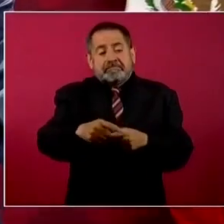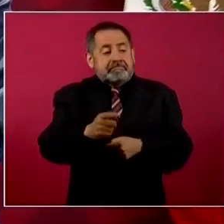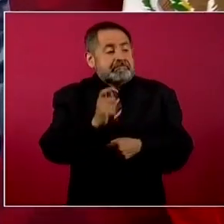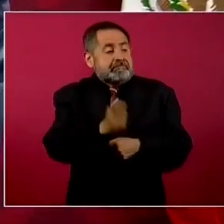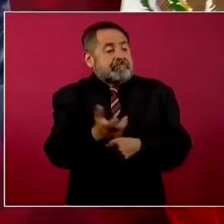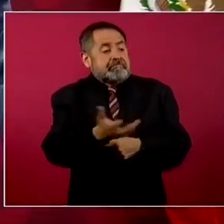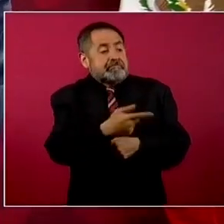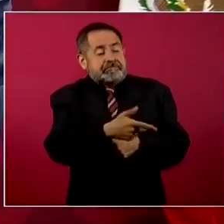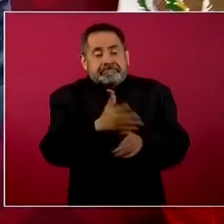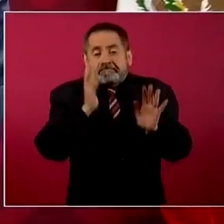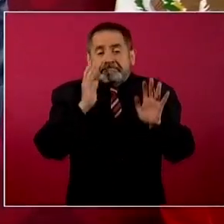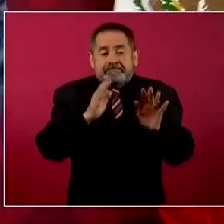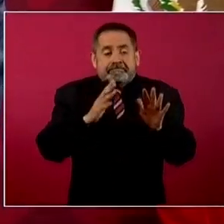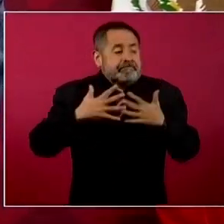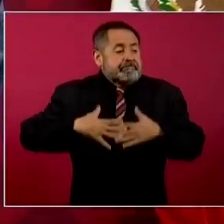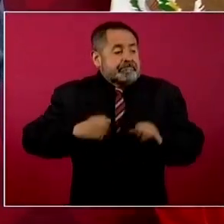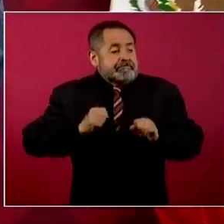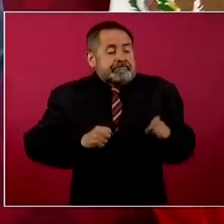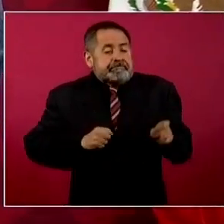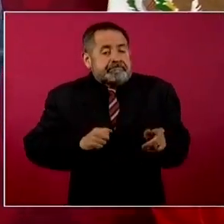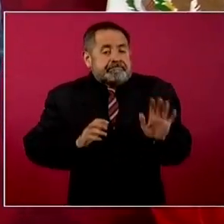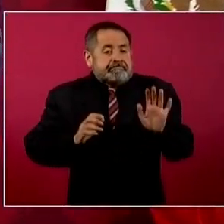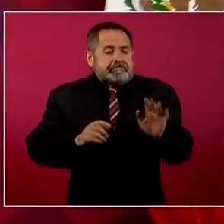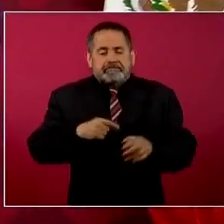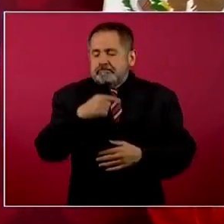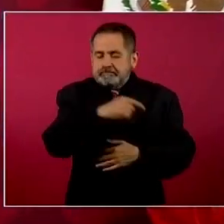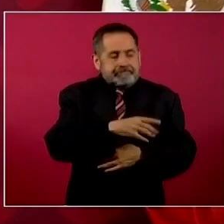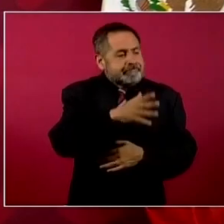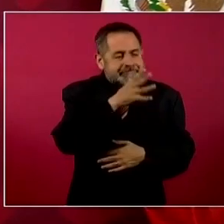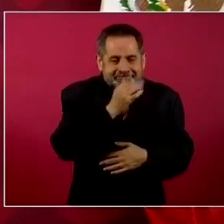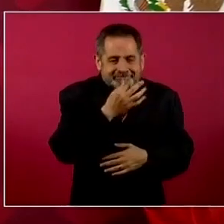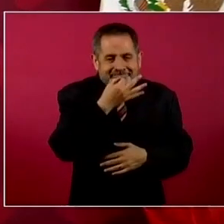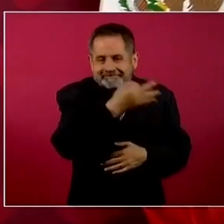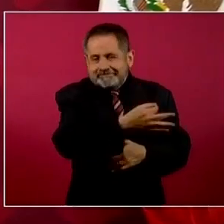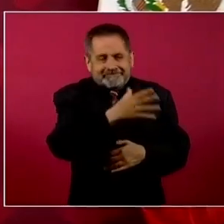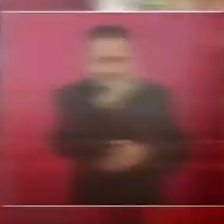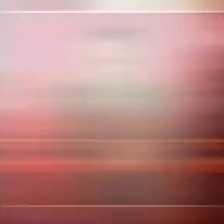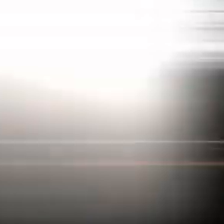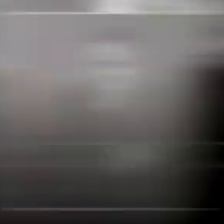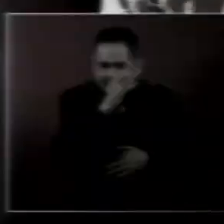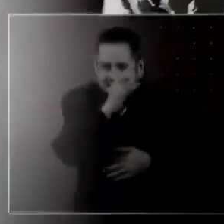pero pues no van a poder detenernos.